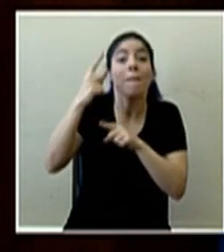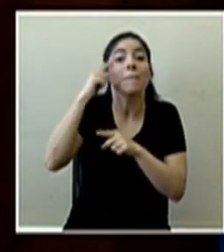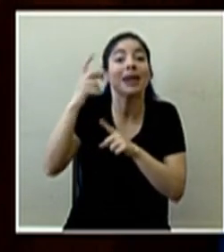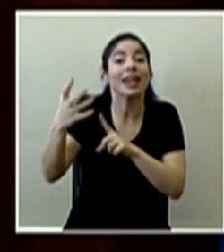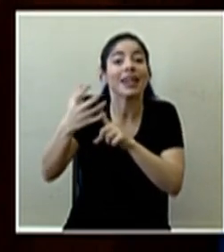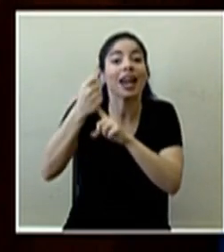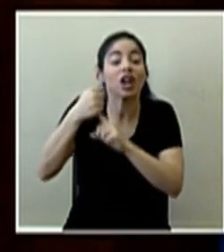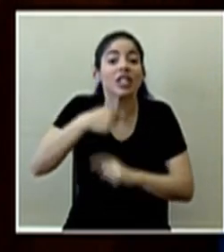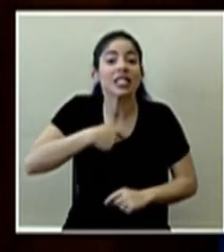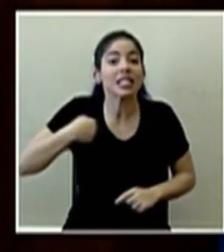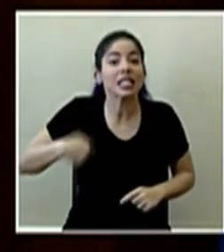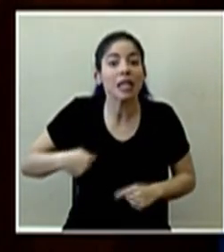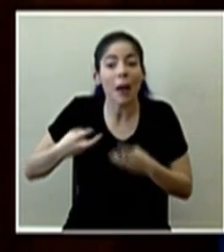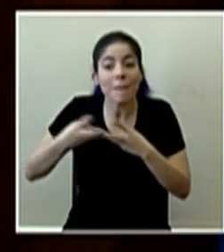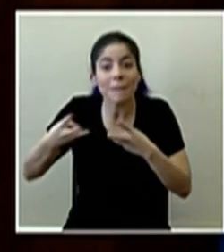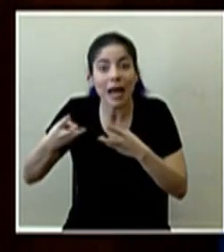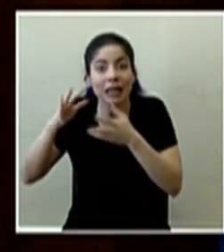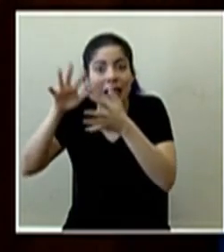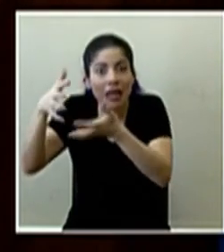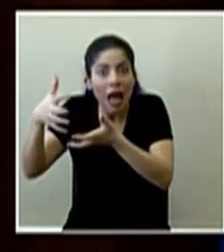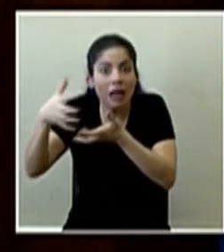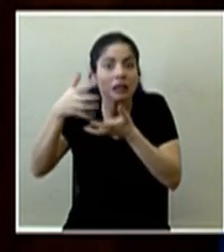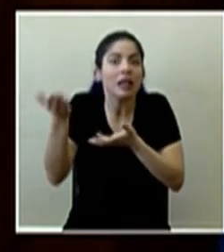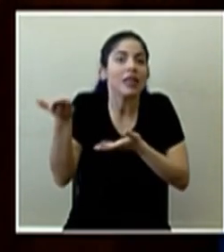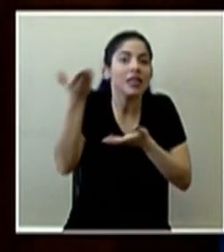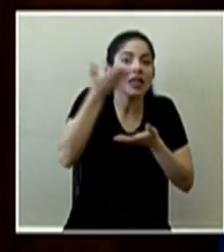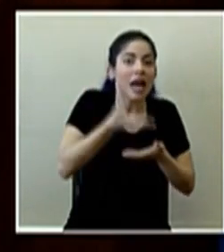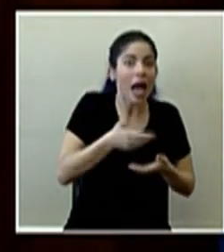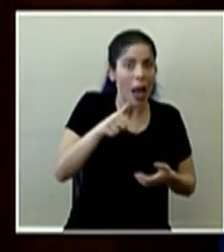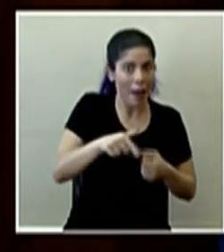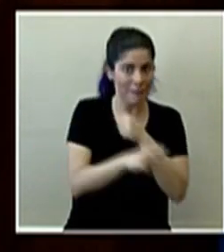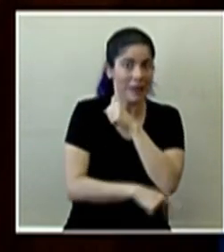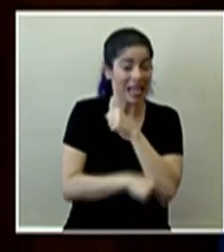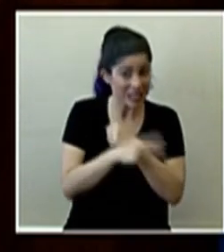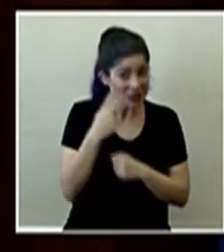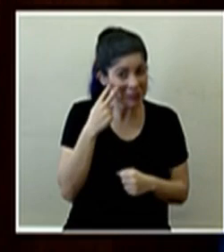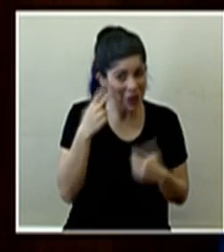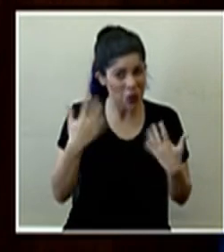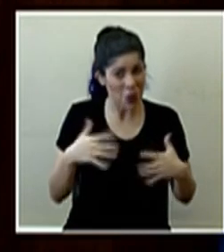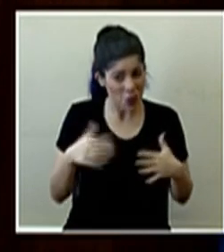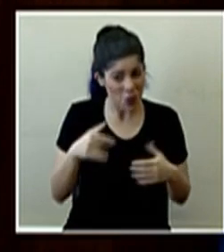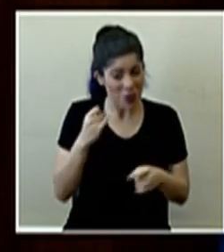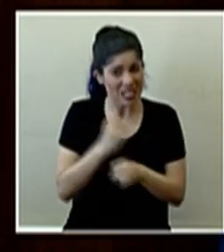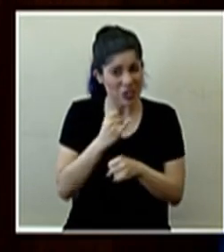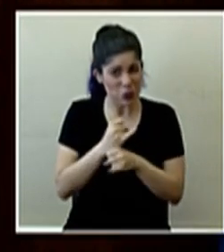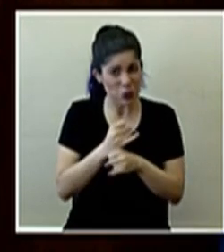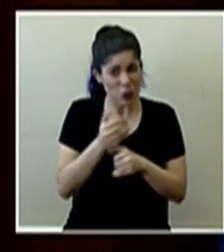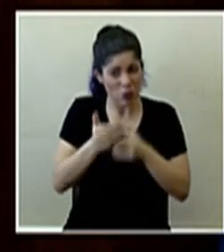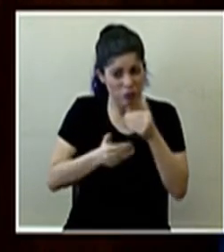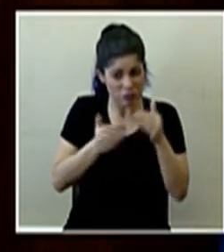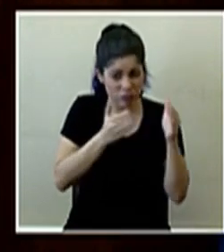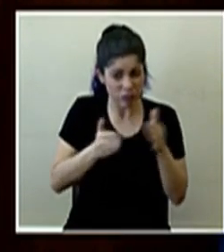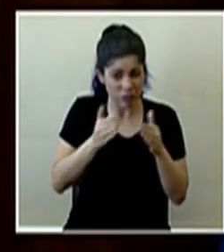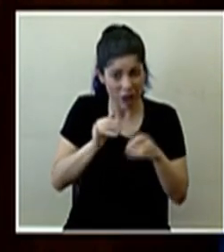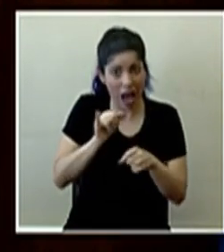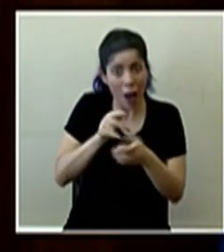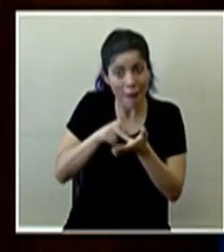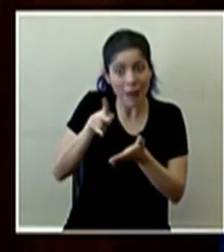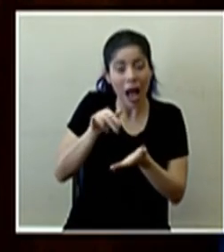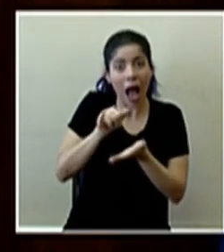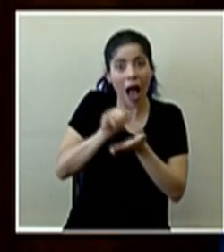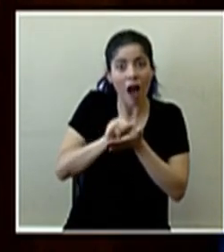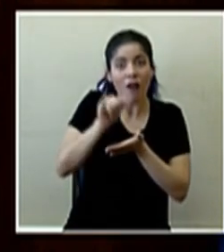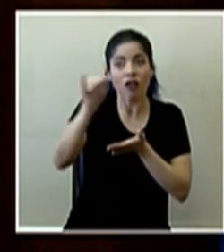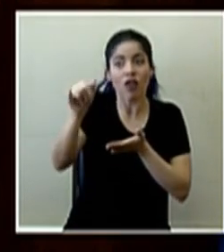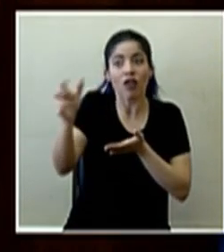China y traerlo al país. Hasta ese punto estamos llegando en la logística de la institución. Entonces, de nuevo, no